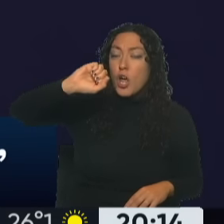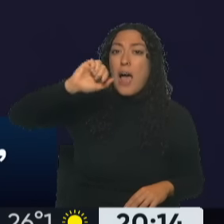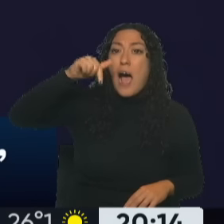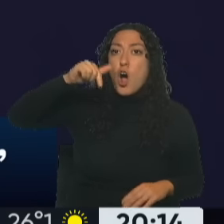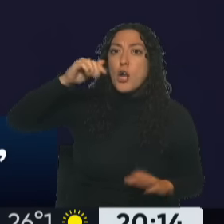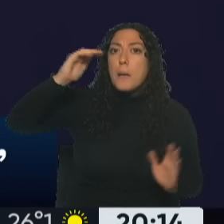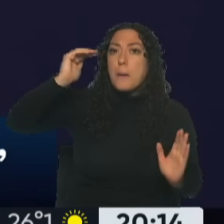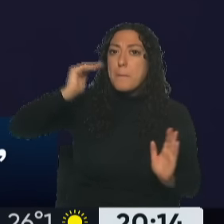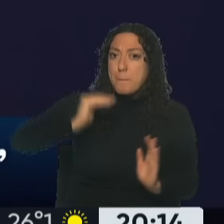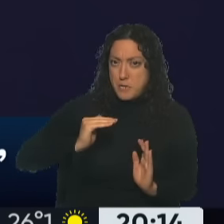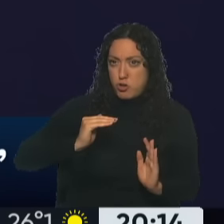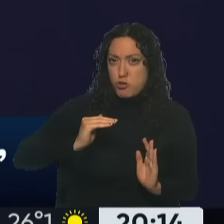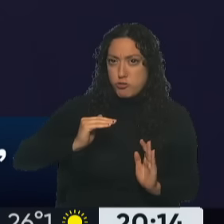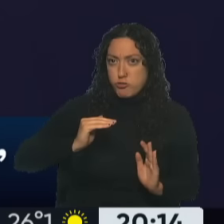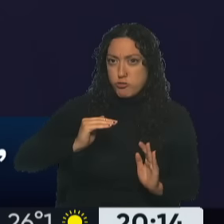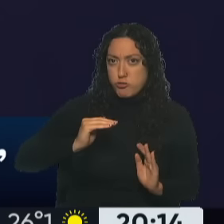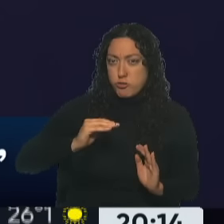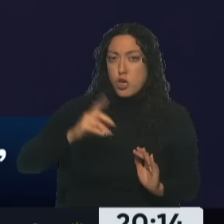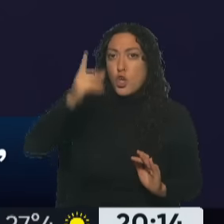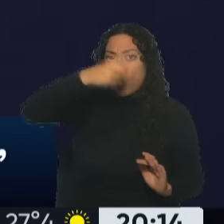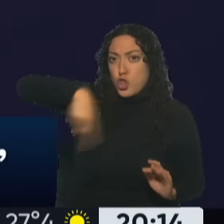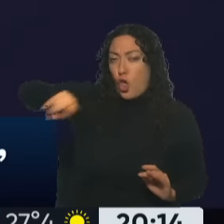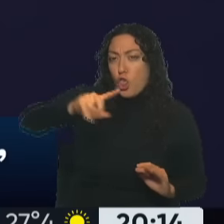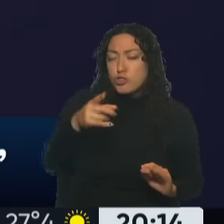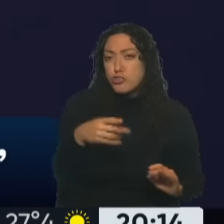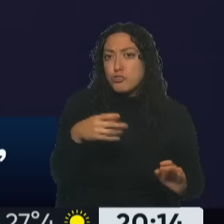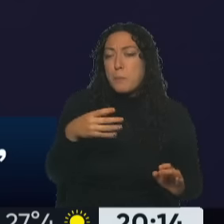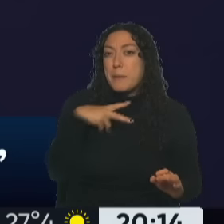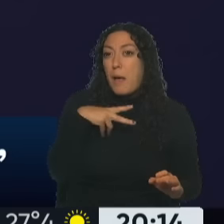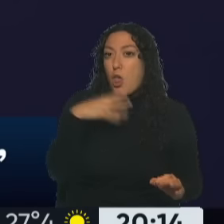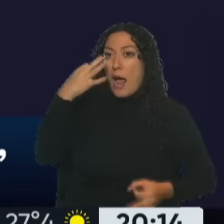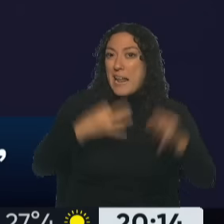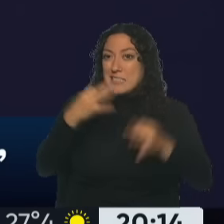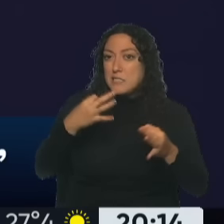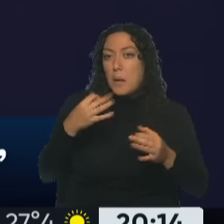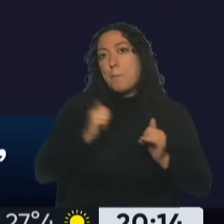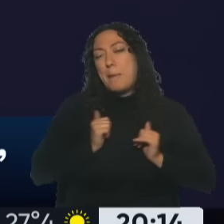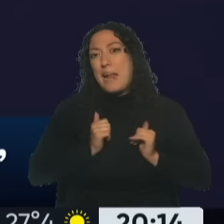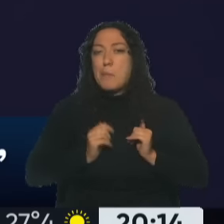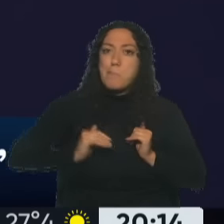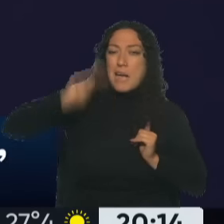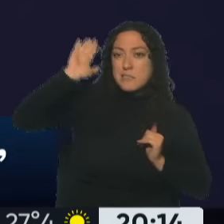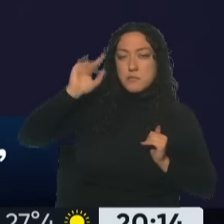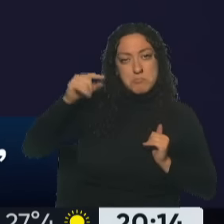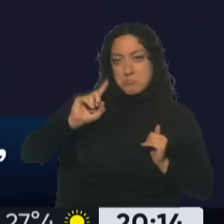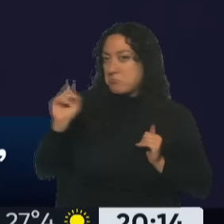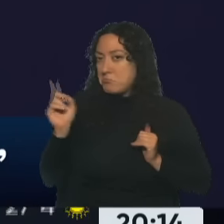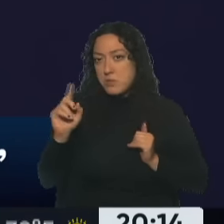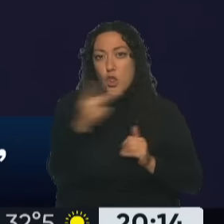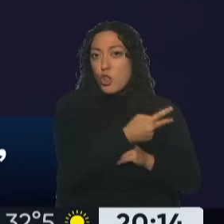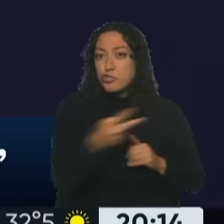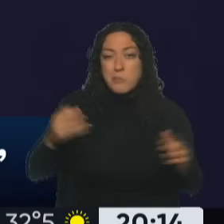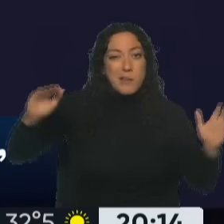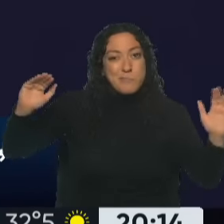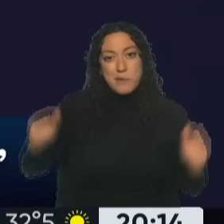más baja de lo que esperaban todos los analistas privados y sobre todo se ha desacelerado fuertemente las últimas dos